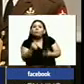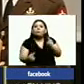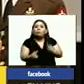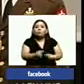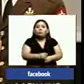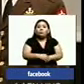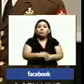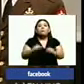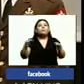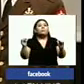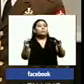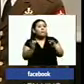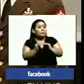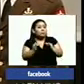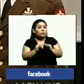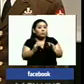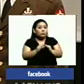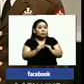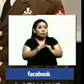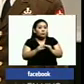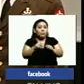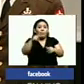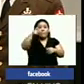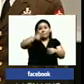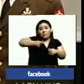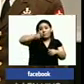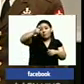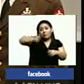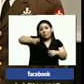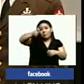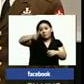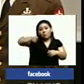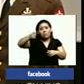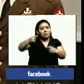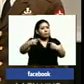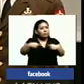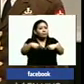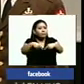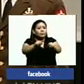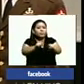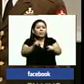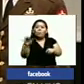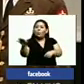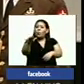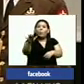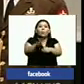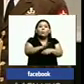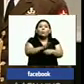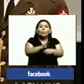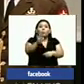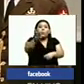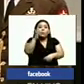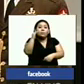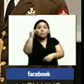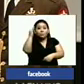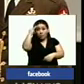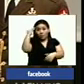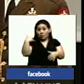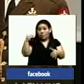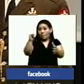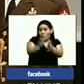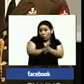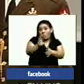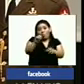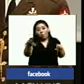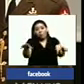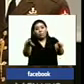También una pensión de policía para todas las compañeras de vida y